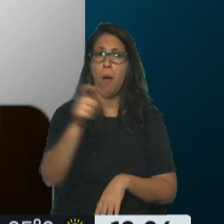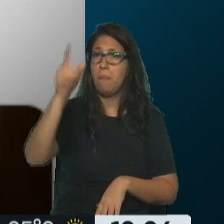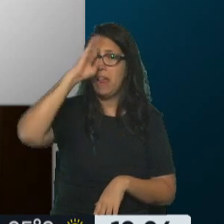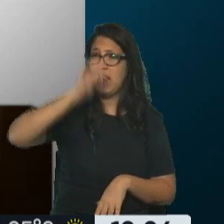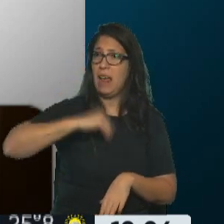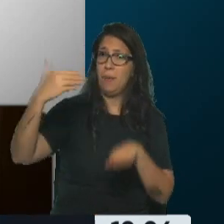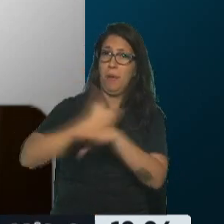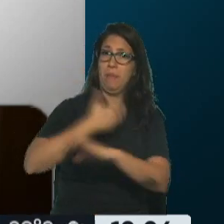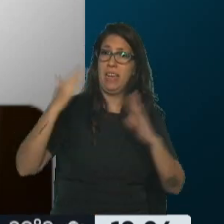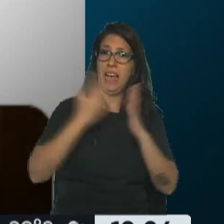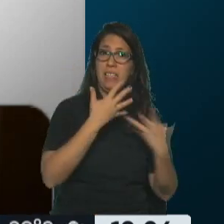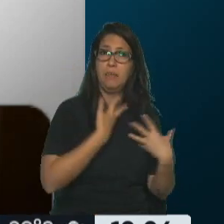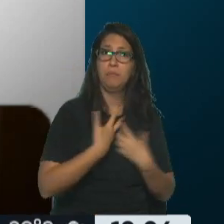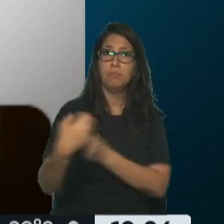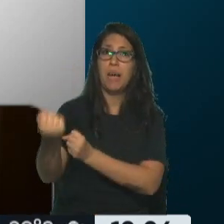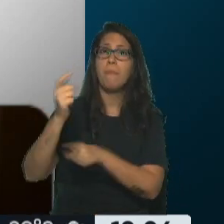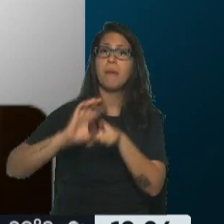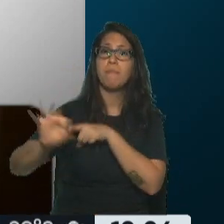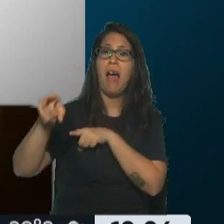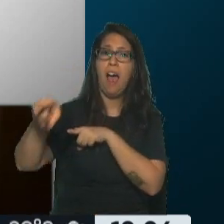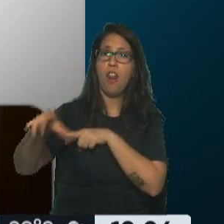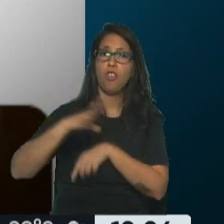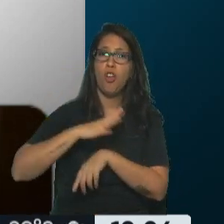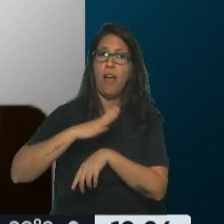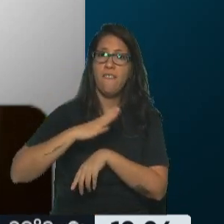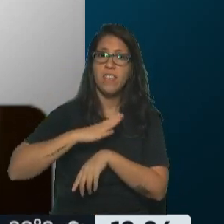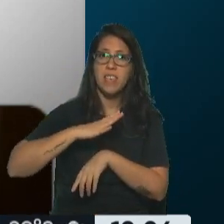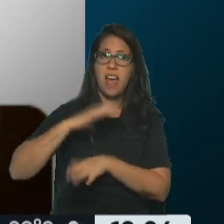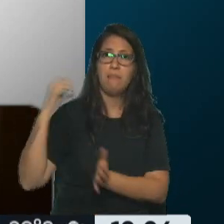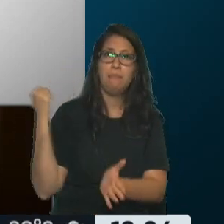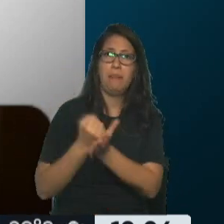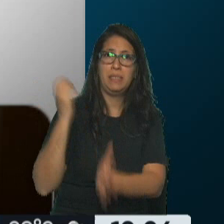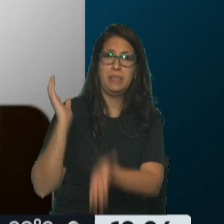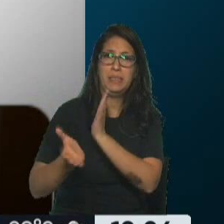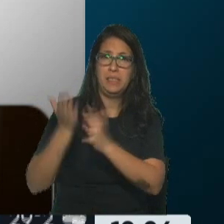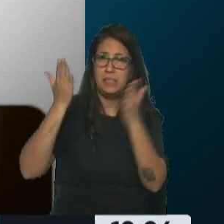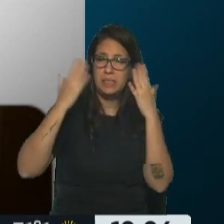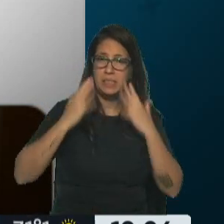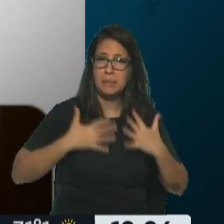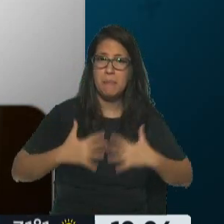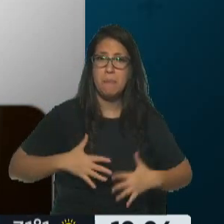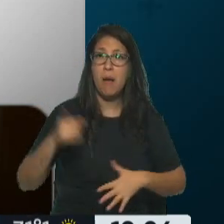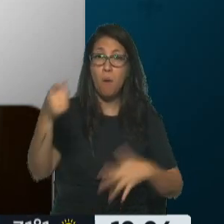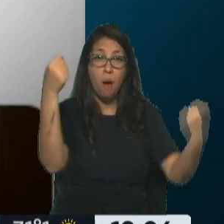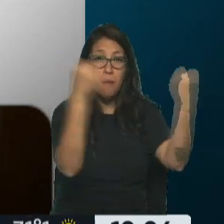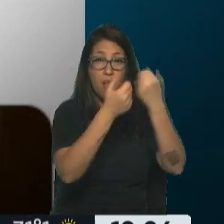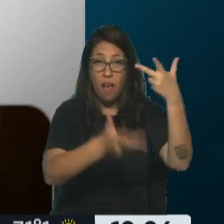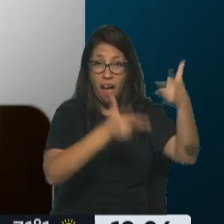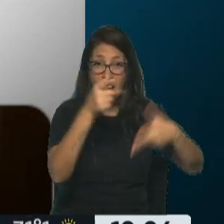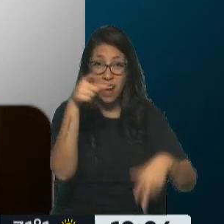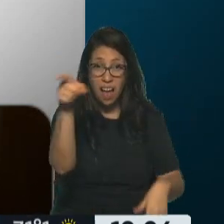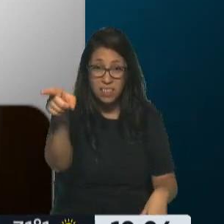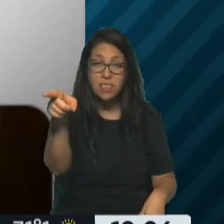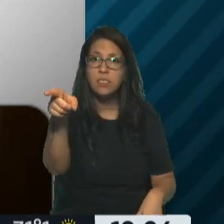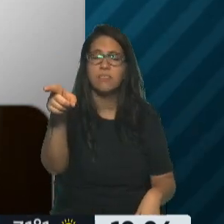casa y secuestraron a mi hermano que aún tien las marcas de la tortura los pactos de los que hablas No son otra cosa